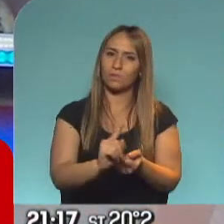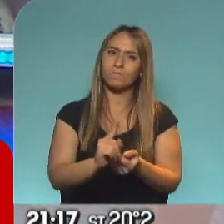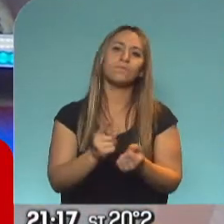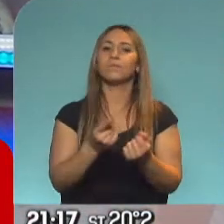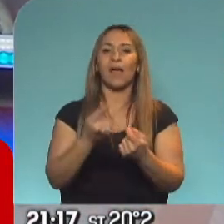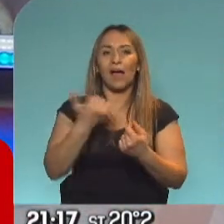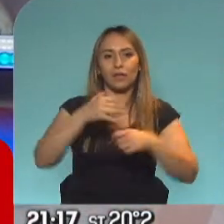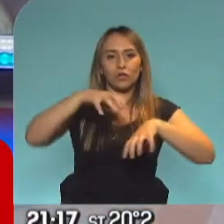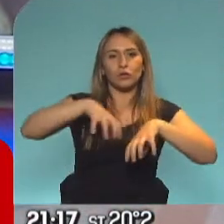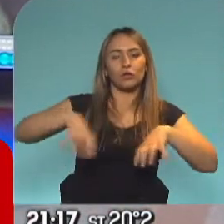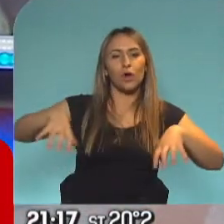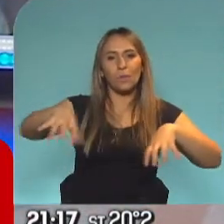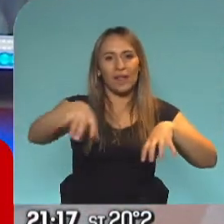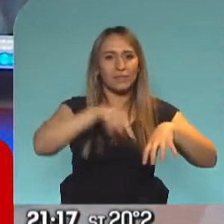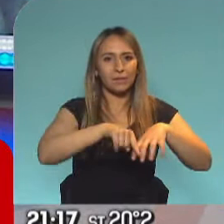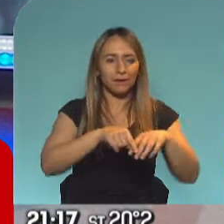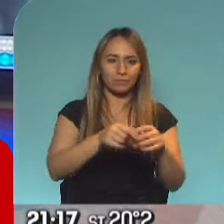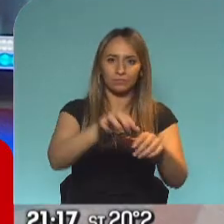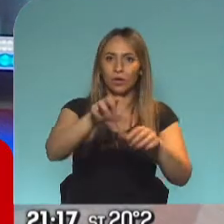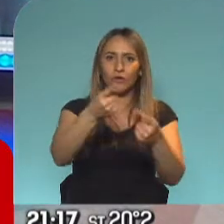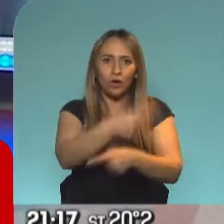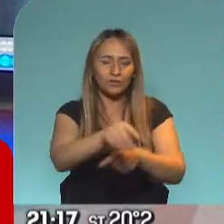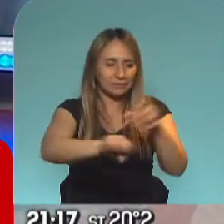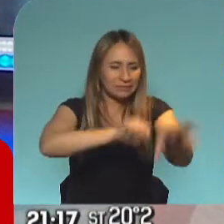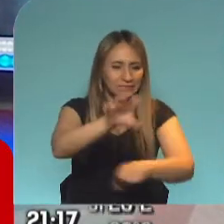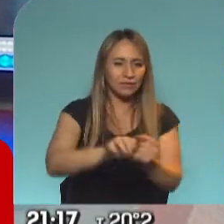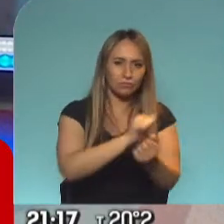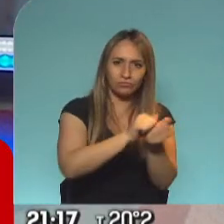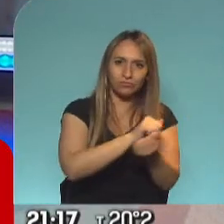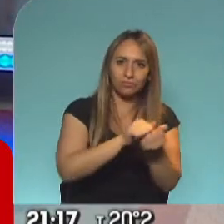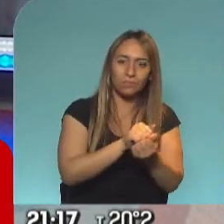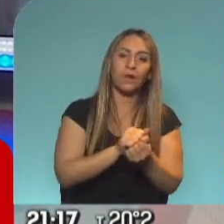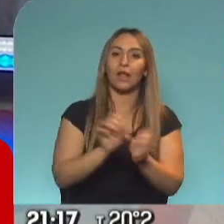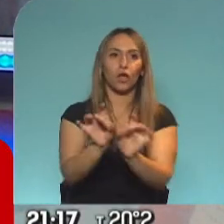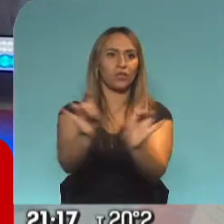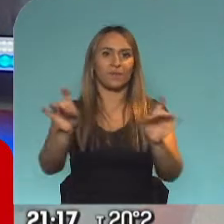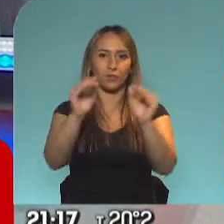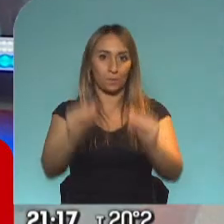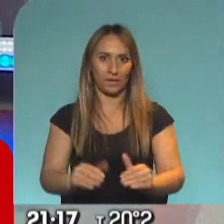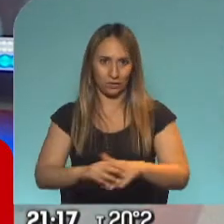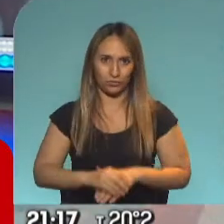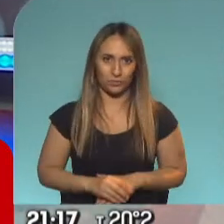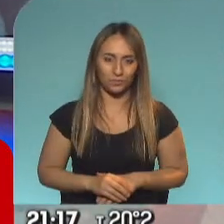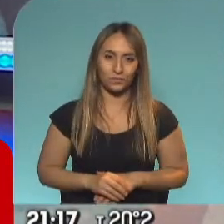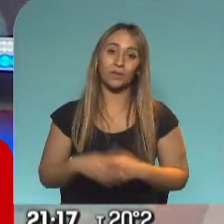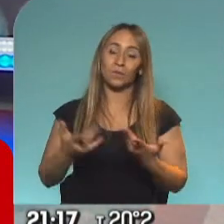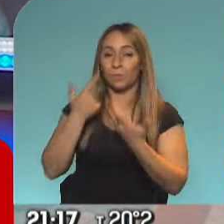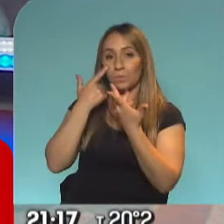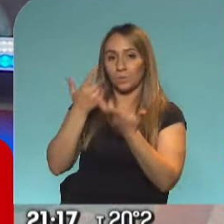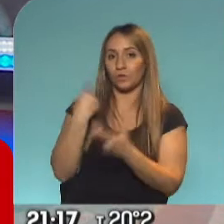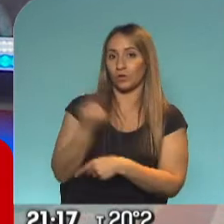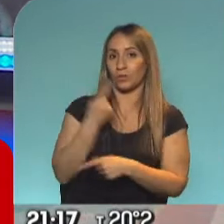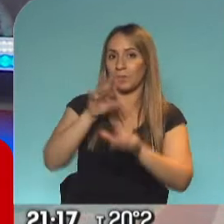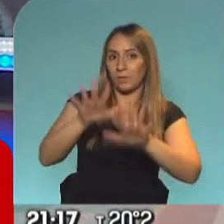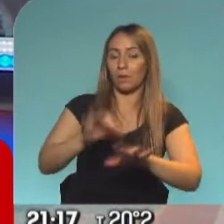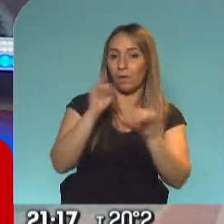diversas cooperativas en el afán de contrarrestar esa contaminación. A propósito de todo esto, hemos realizado un